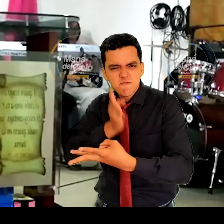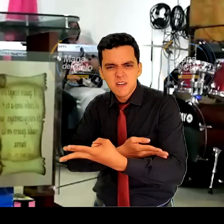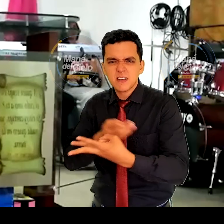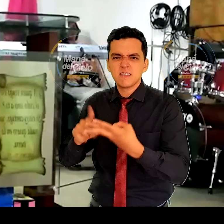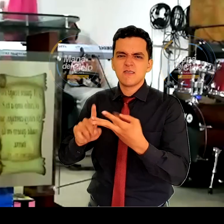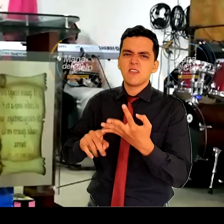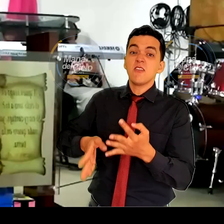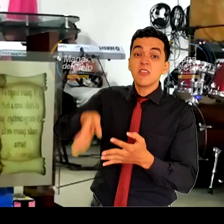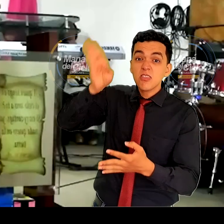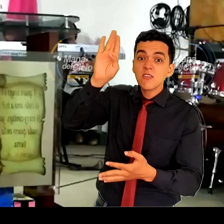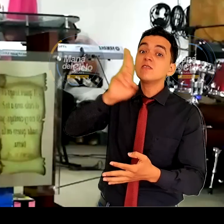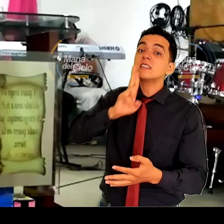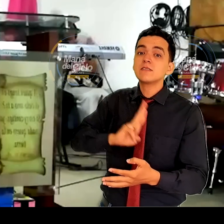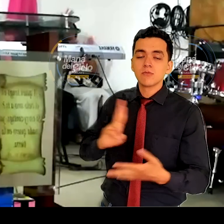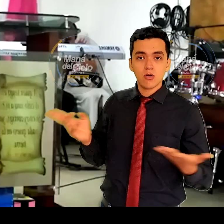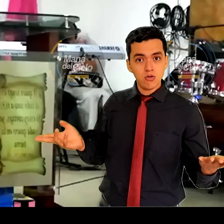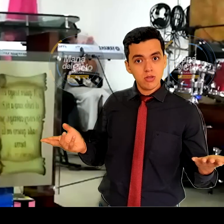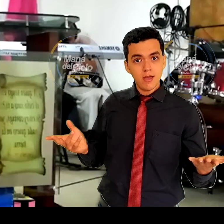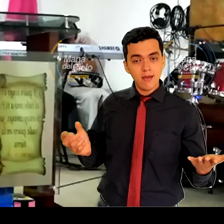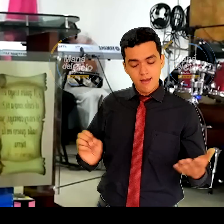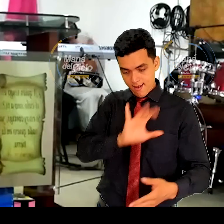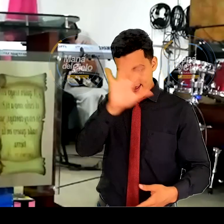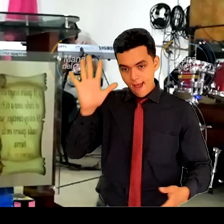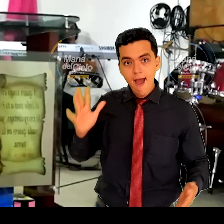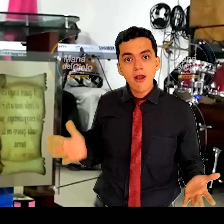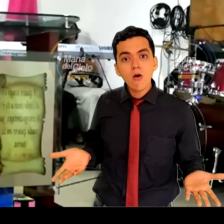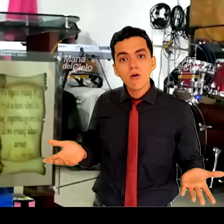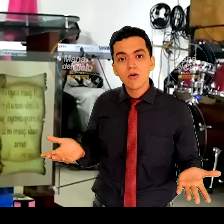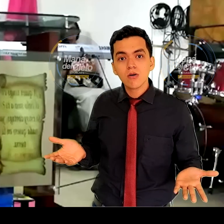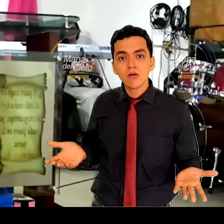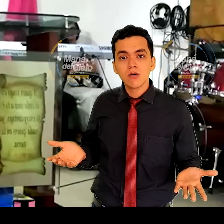gloria a Dios. Somos lo que oramos.